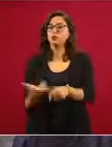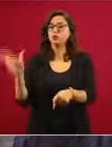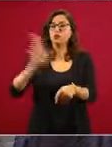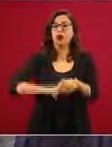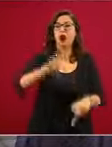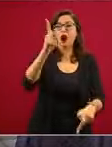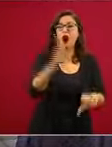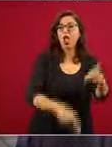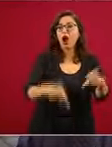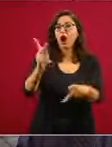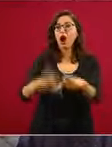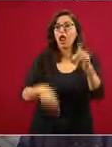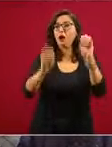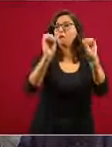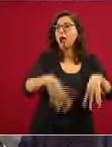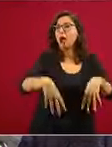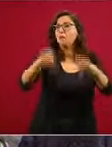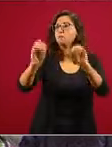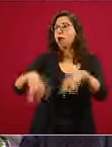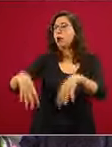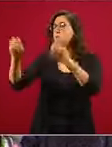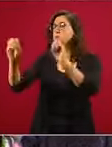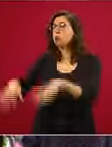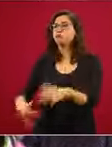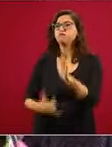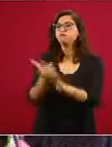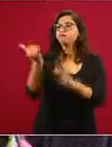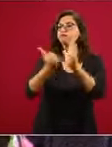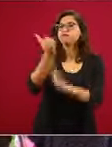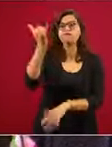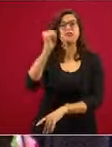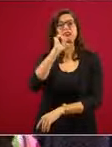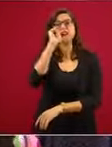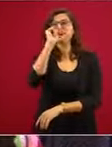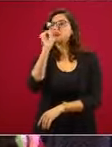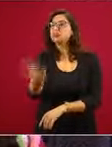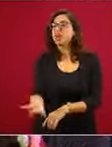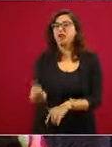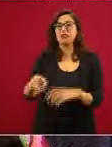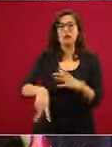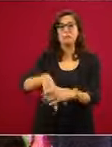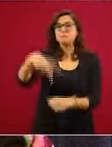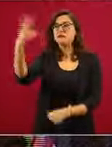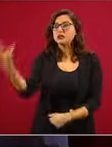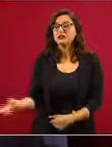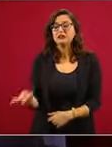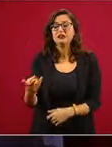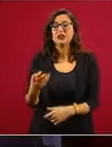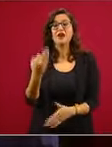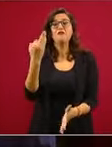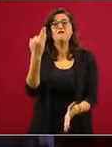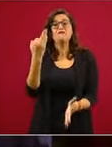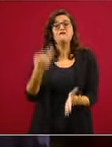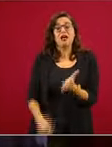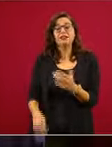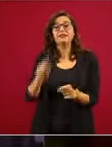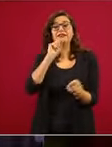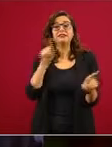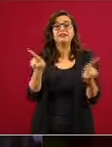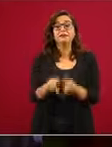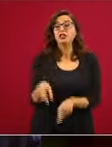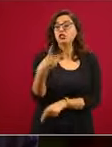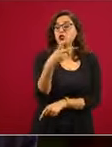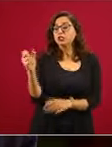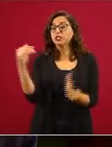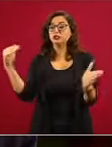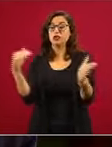medio construir, y con un déficit de más de 200,000 profesionales